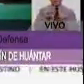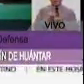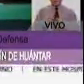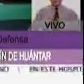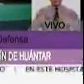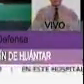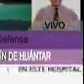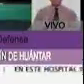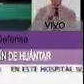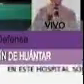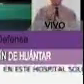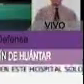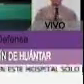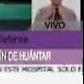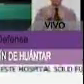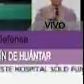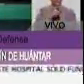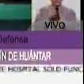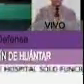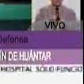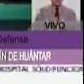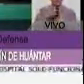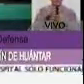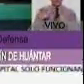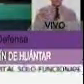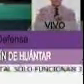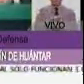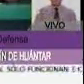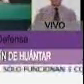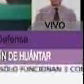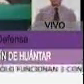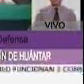utilizar porque no hubo el tiempo necesario.